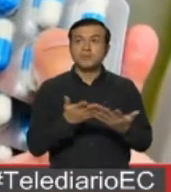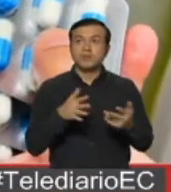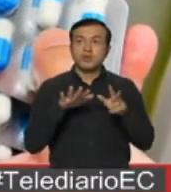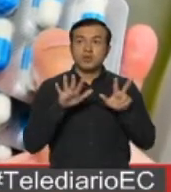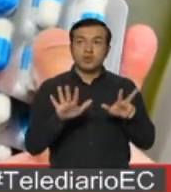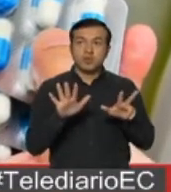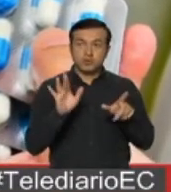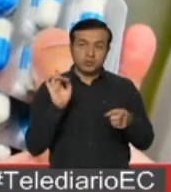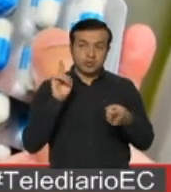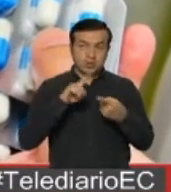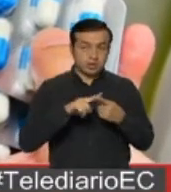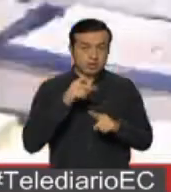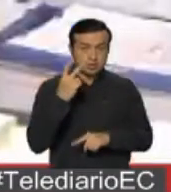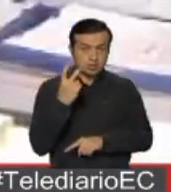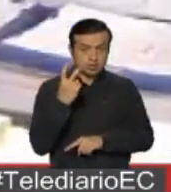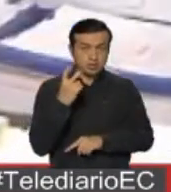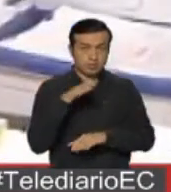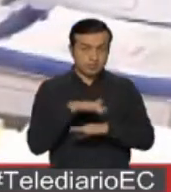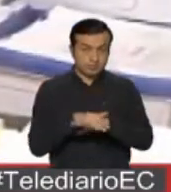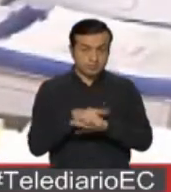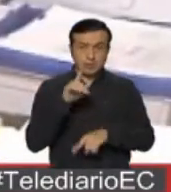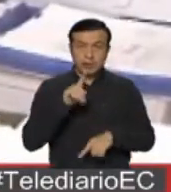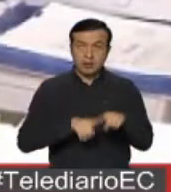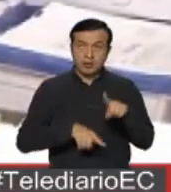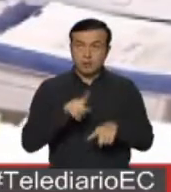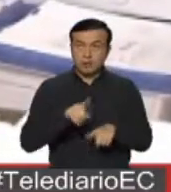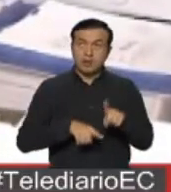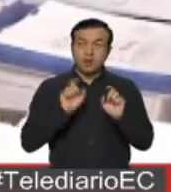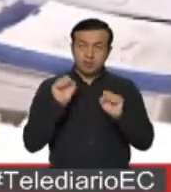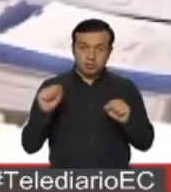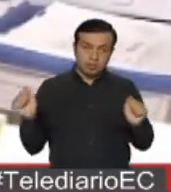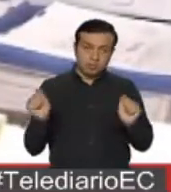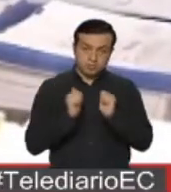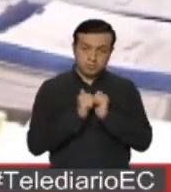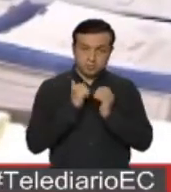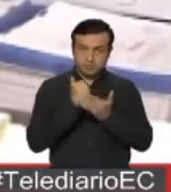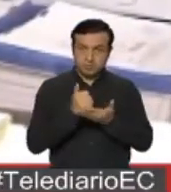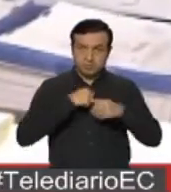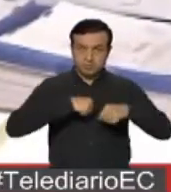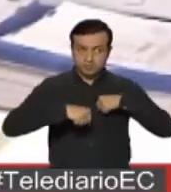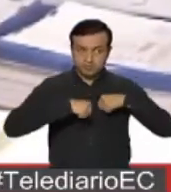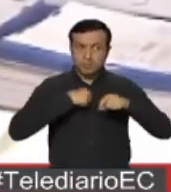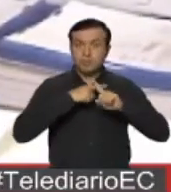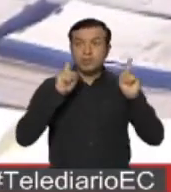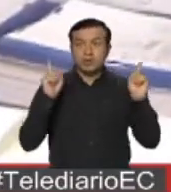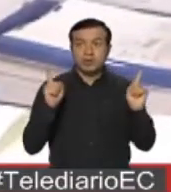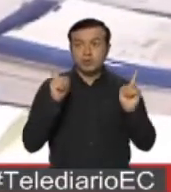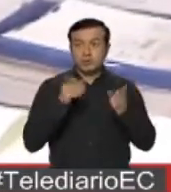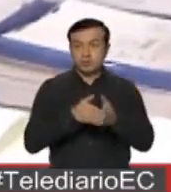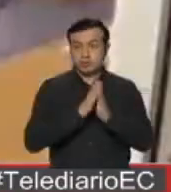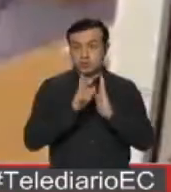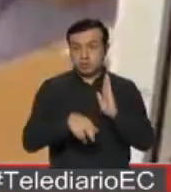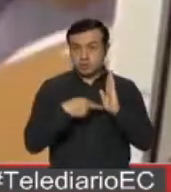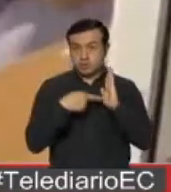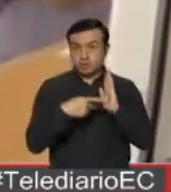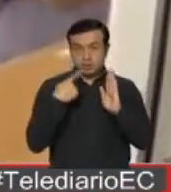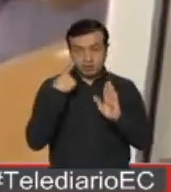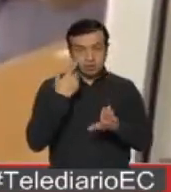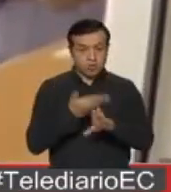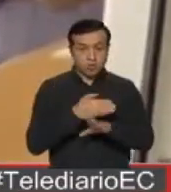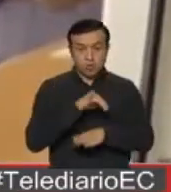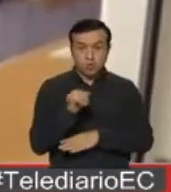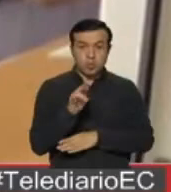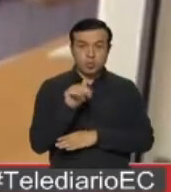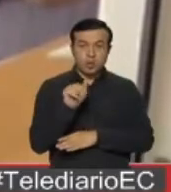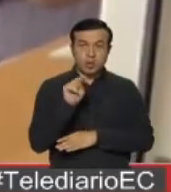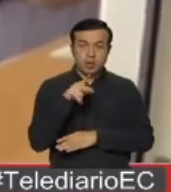8 horas a 12 horas. Un amigo cercano también podrá ayudar con el trámite, pero con un requisito adicional, explica Juan